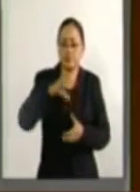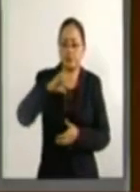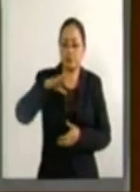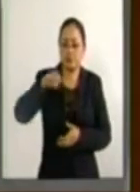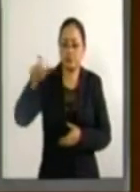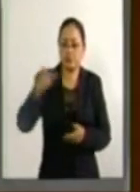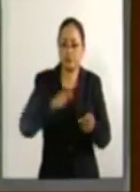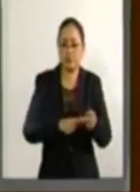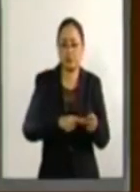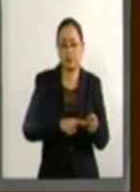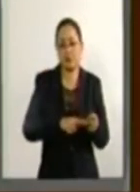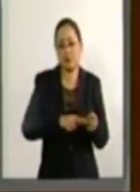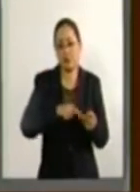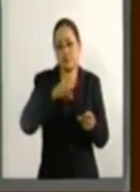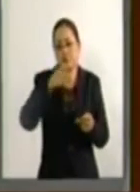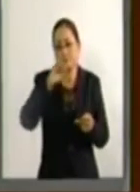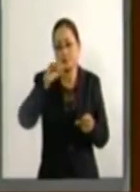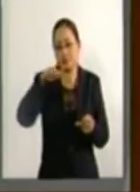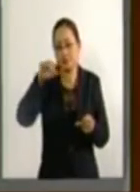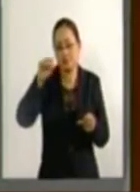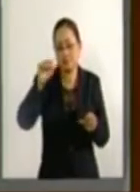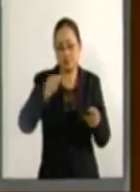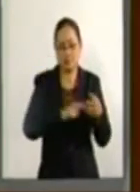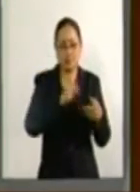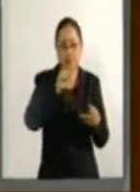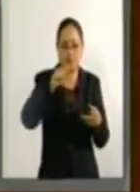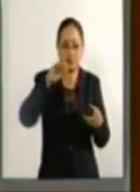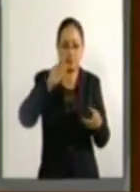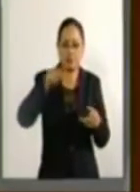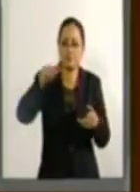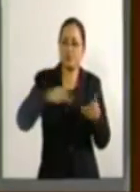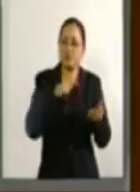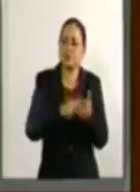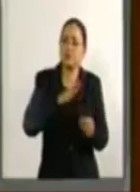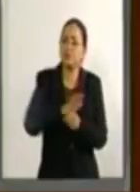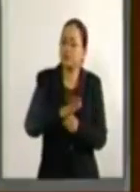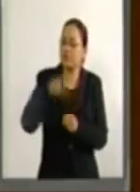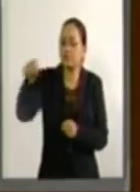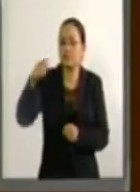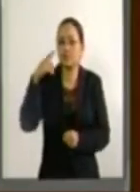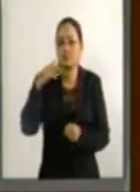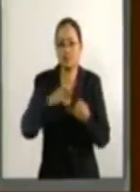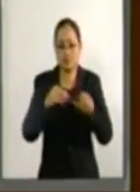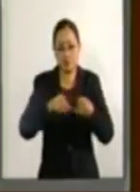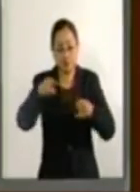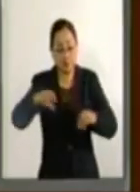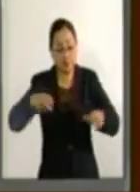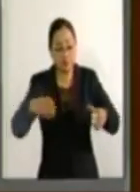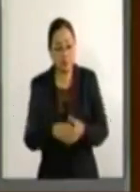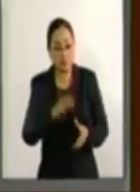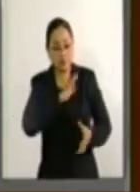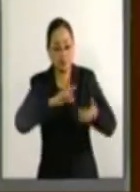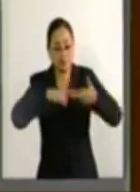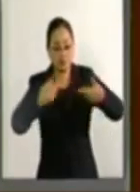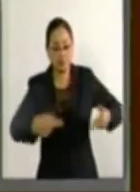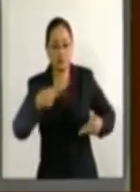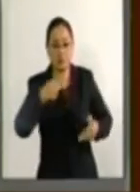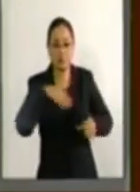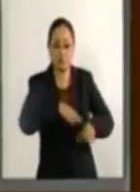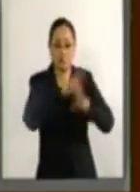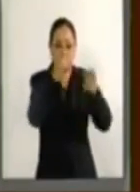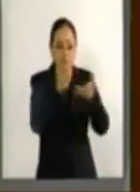FEMSA, Alfa, están ubicadas en Florida, y creo que se puede vincular la actividad